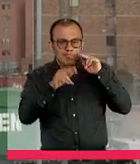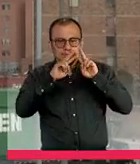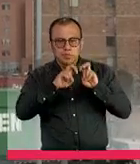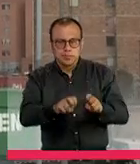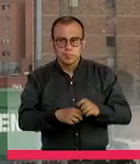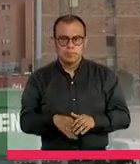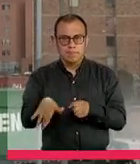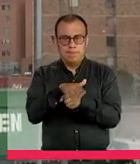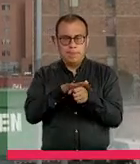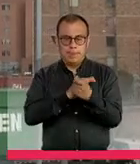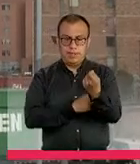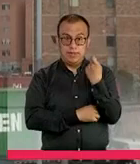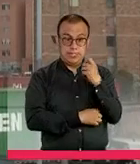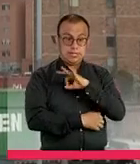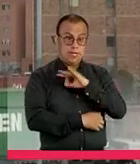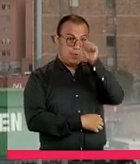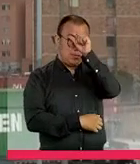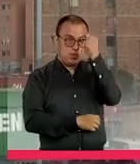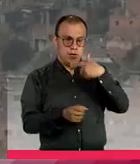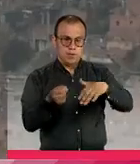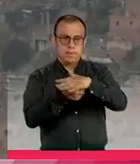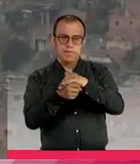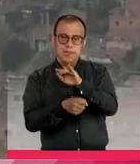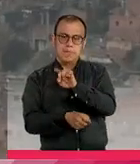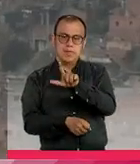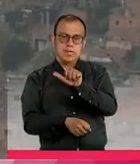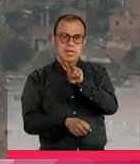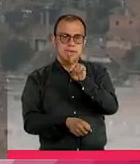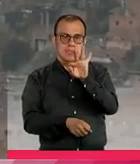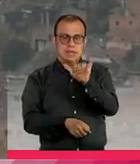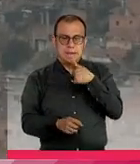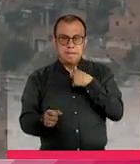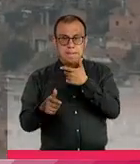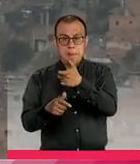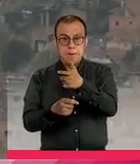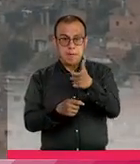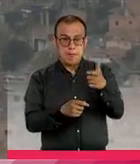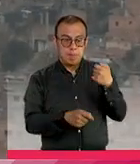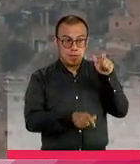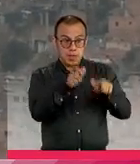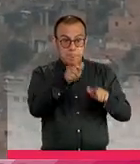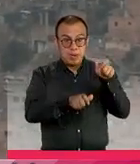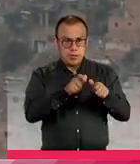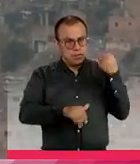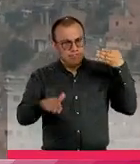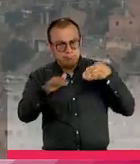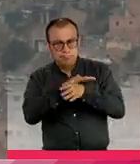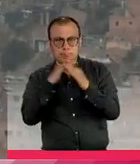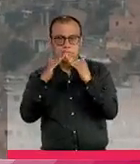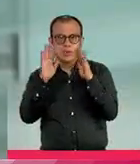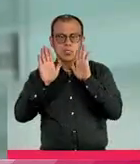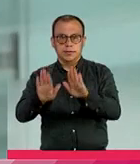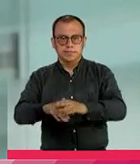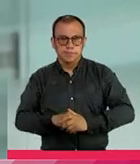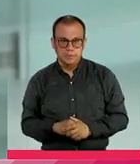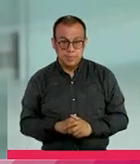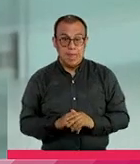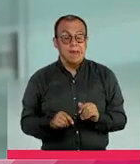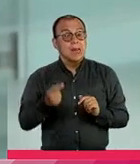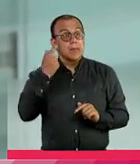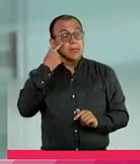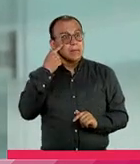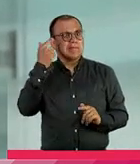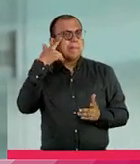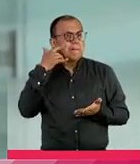El hecho se registró el pasado fin de semana en el barrio Bellavista, en donde las víctimas recibieron disparos por parte de hombres armados que ingresaron a su vivienda. La hipótesis planteada hasta el